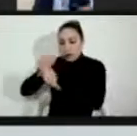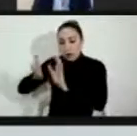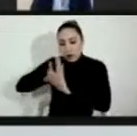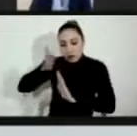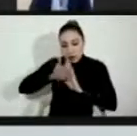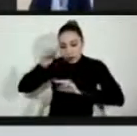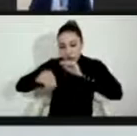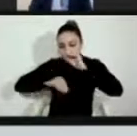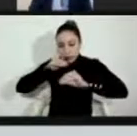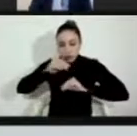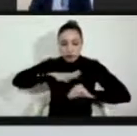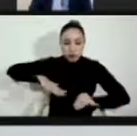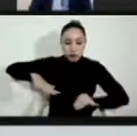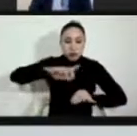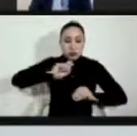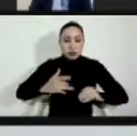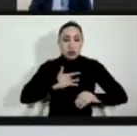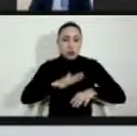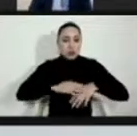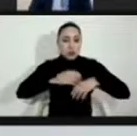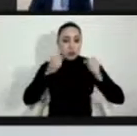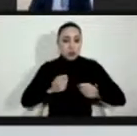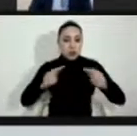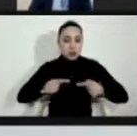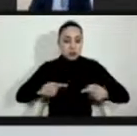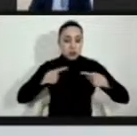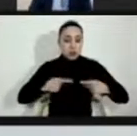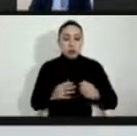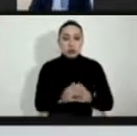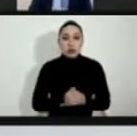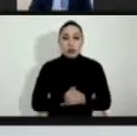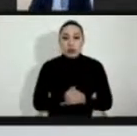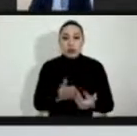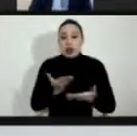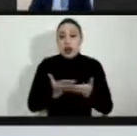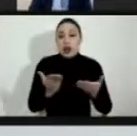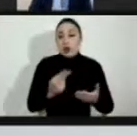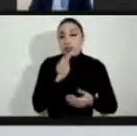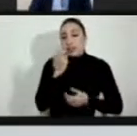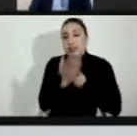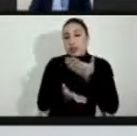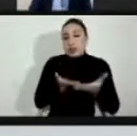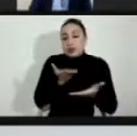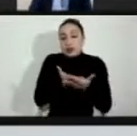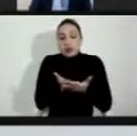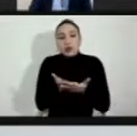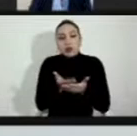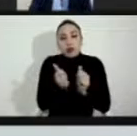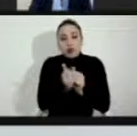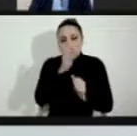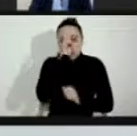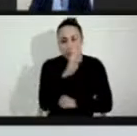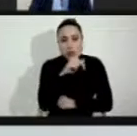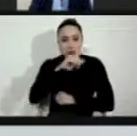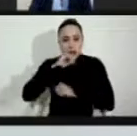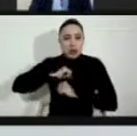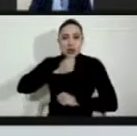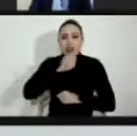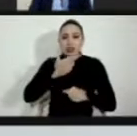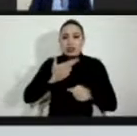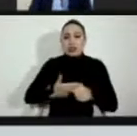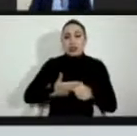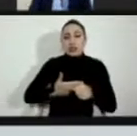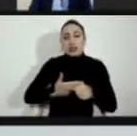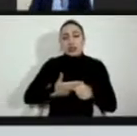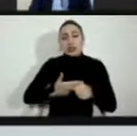resiliente. En virtud de lo anterior, con esta proposición se pretende exhortar a la Secretaría de Gestión Integral de Riesgo y Protección Civil,